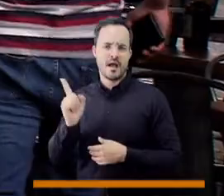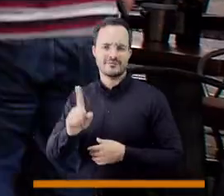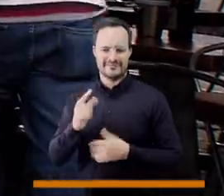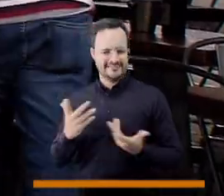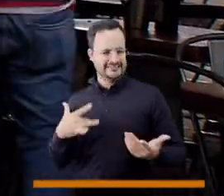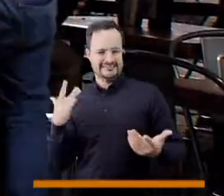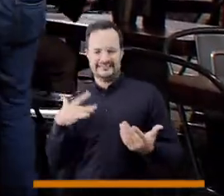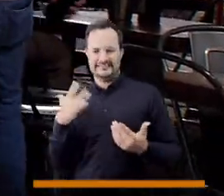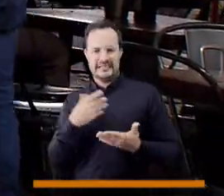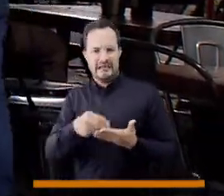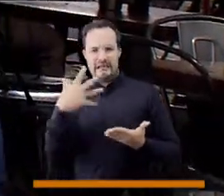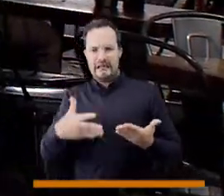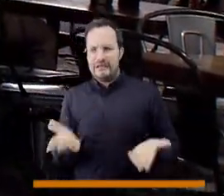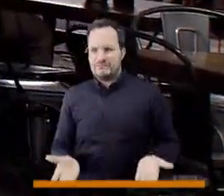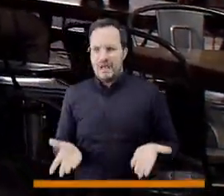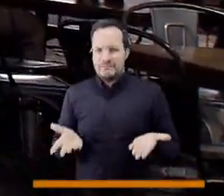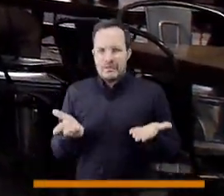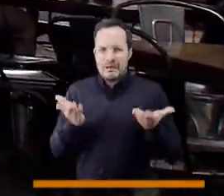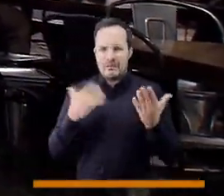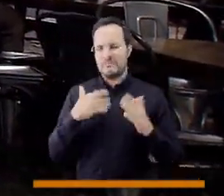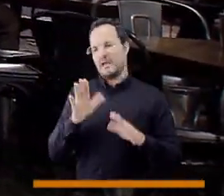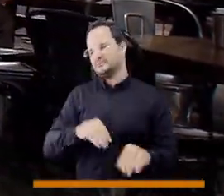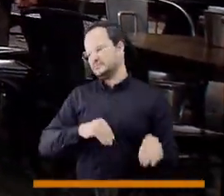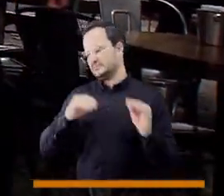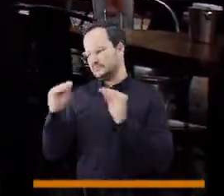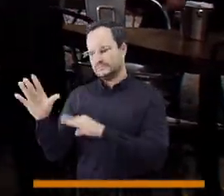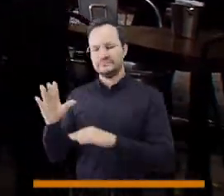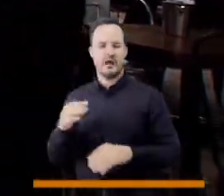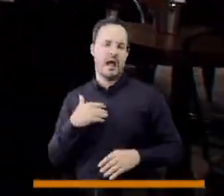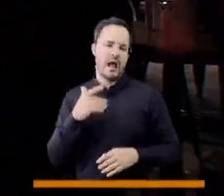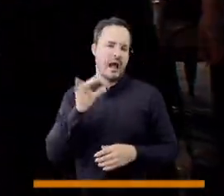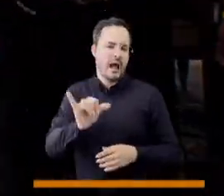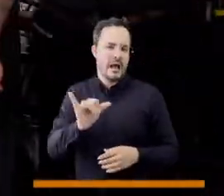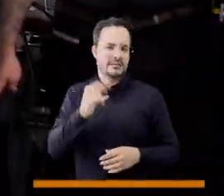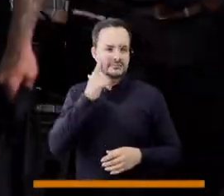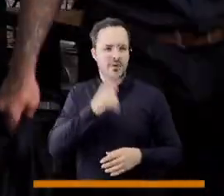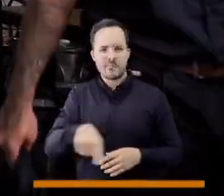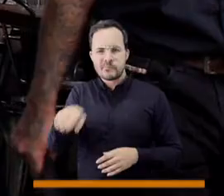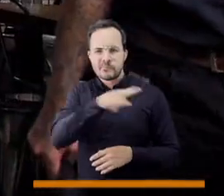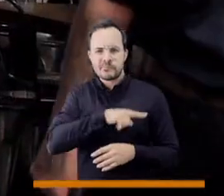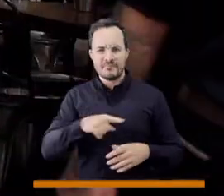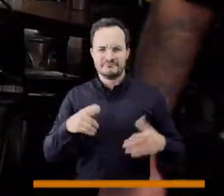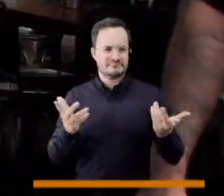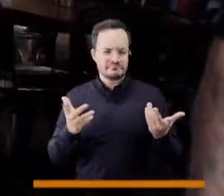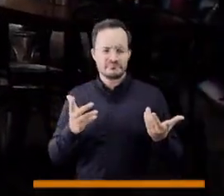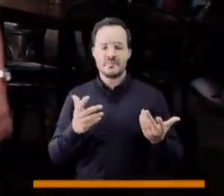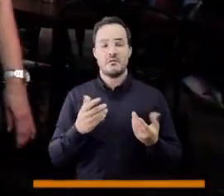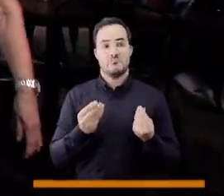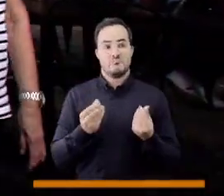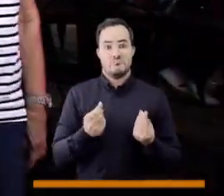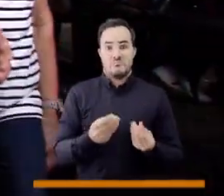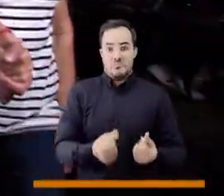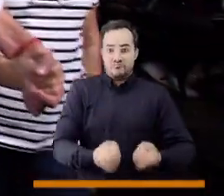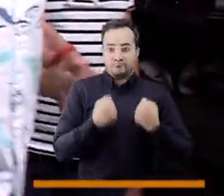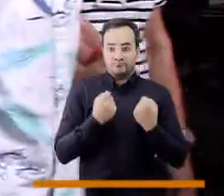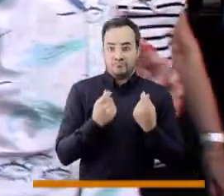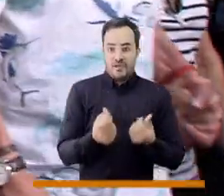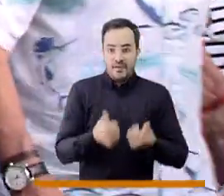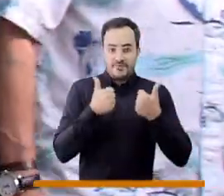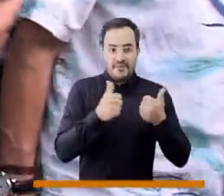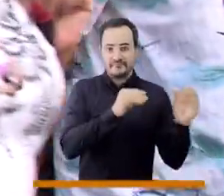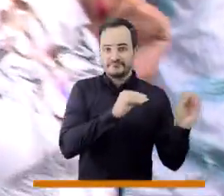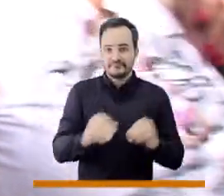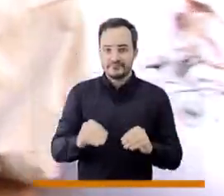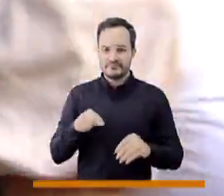muchos más sectores en la ciudad que están viéndose afectados por esta situación. Entonces, una población con mayor poder adquisitivo llega y desplaza a una que